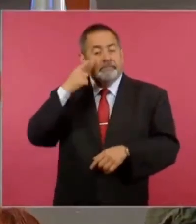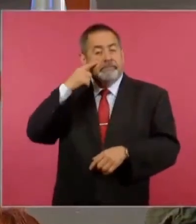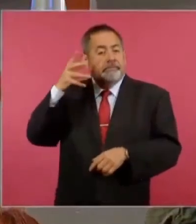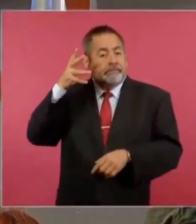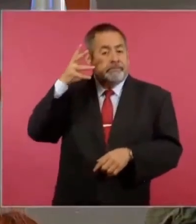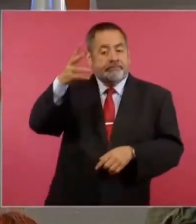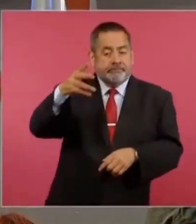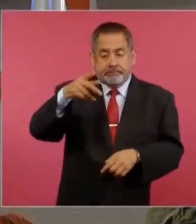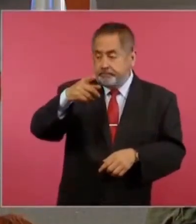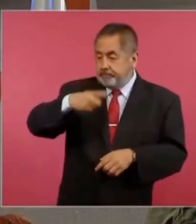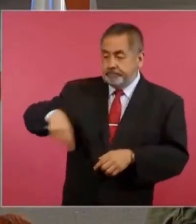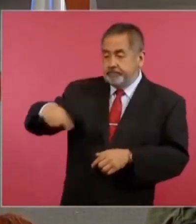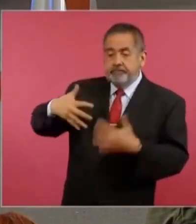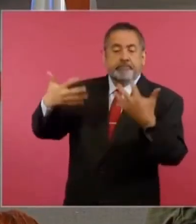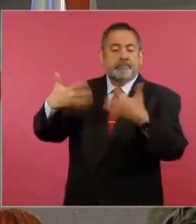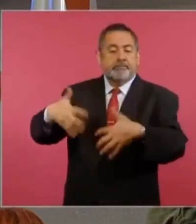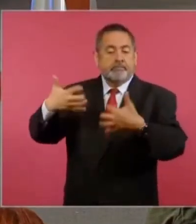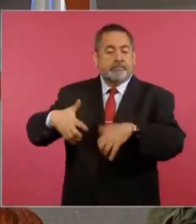las empresas